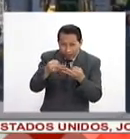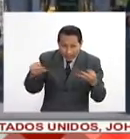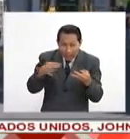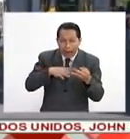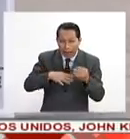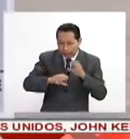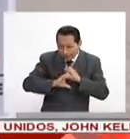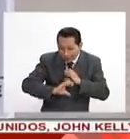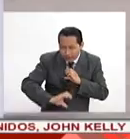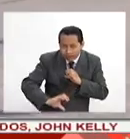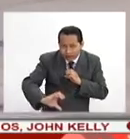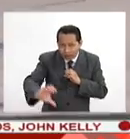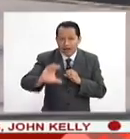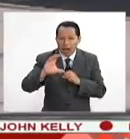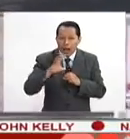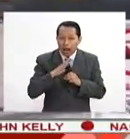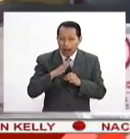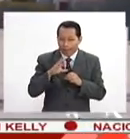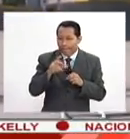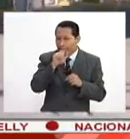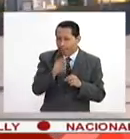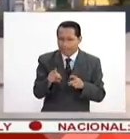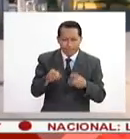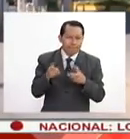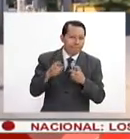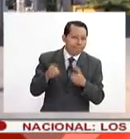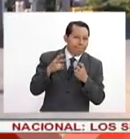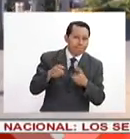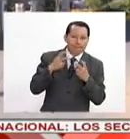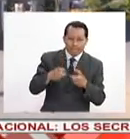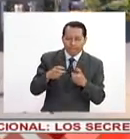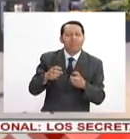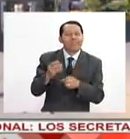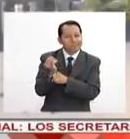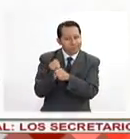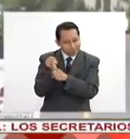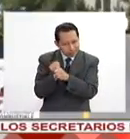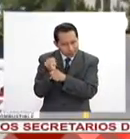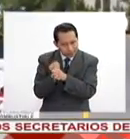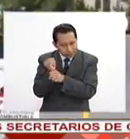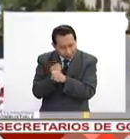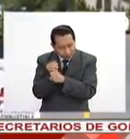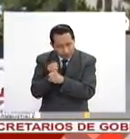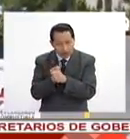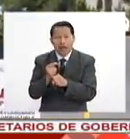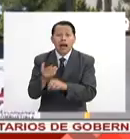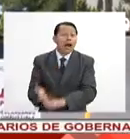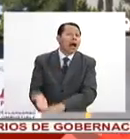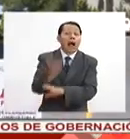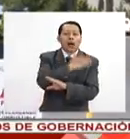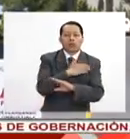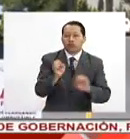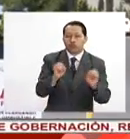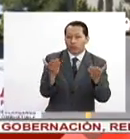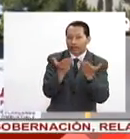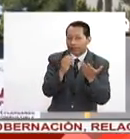los ductos, donde obtienen, por supuesto, de manera ilegal la gasolina, los famosos huachicoleros, algo que no se había realizado